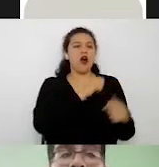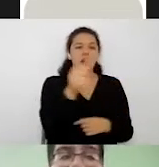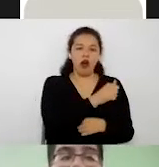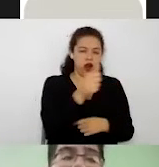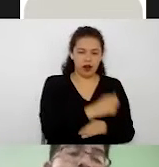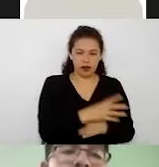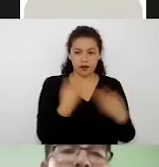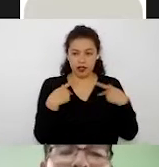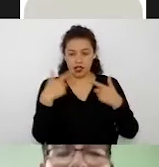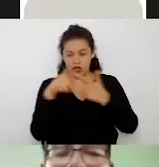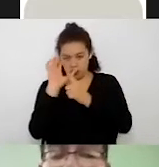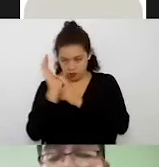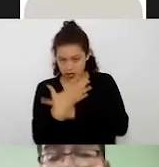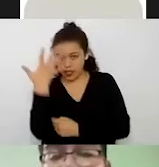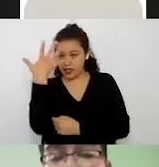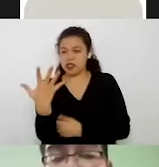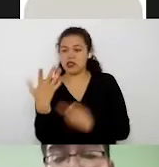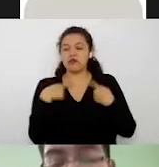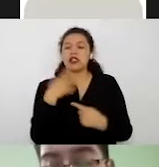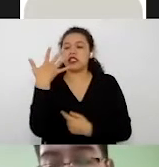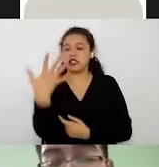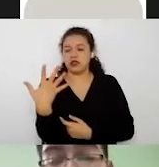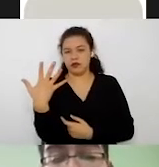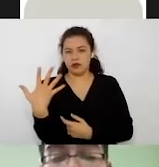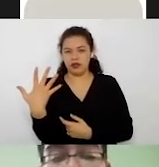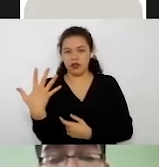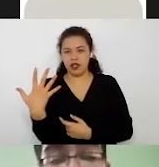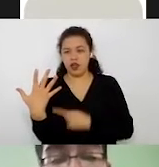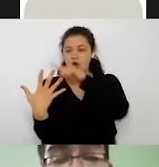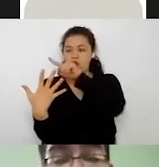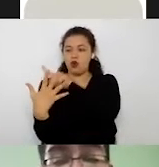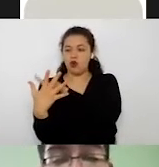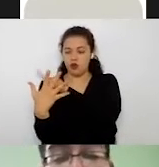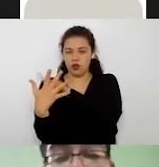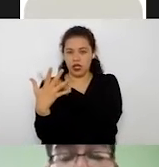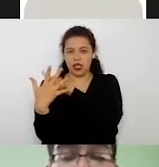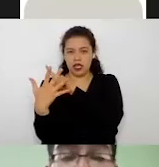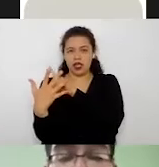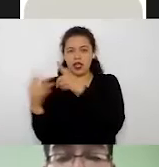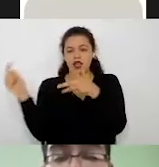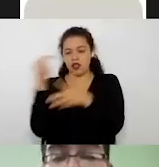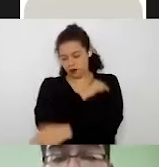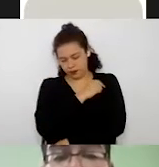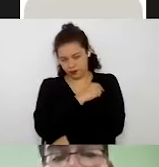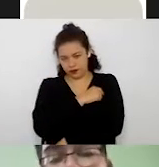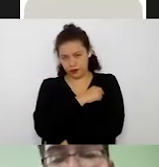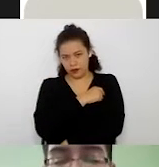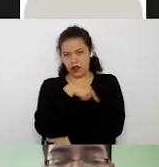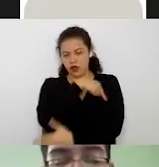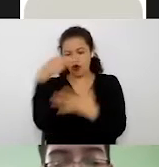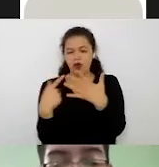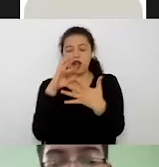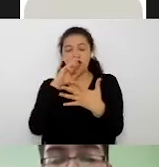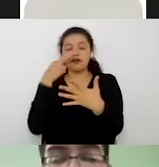que integramos el comité solo somos 5 personas. Tiene que haber una responsable de cada una de las brigadas